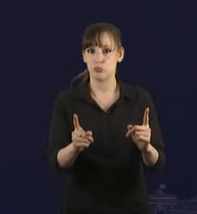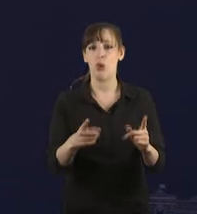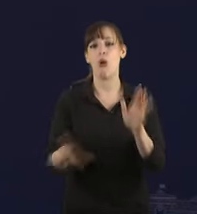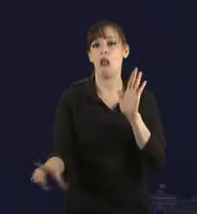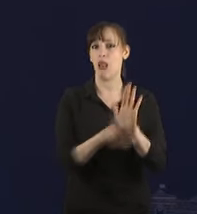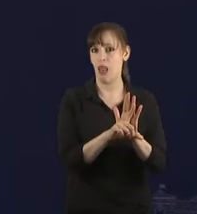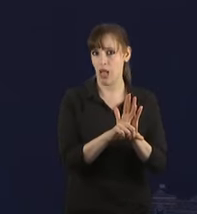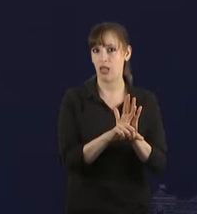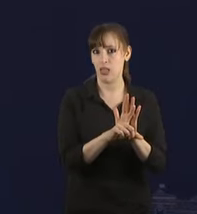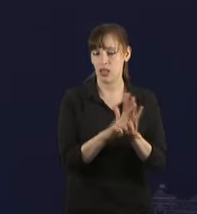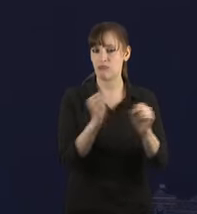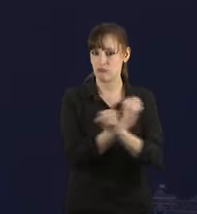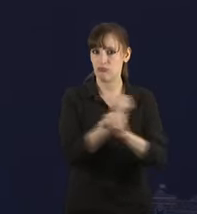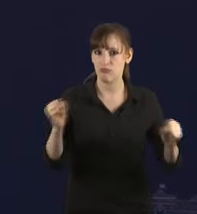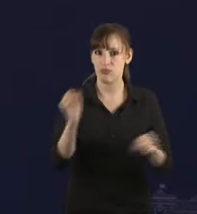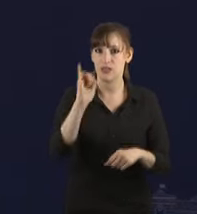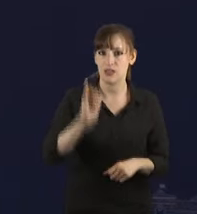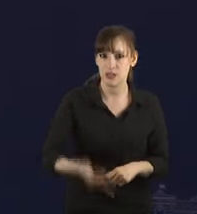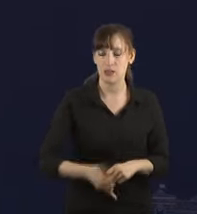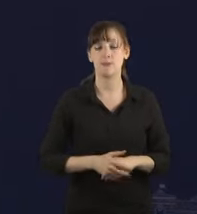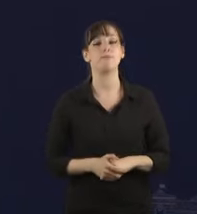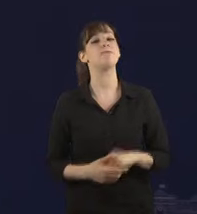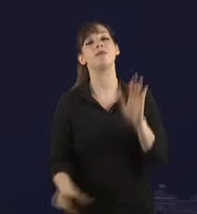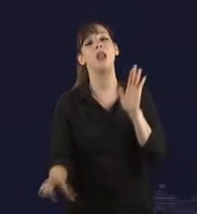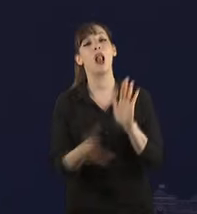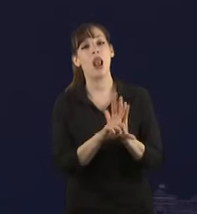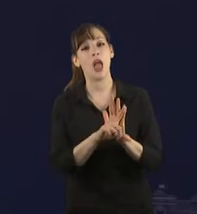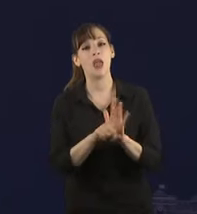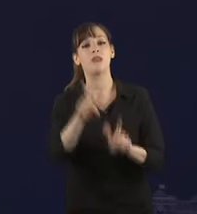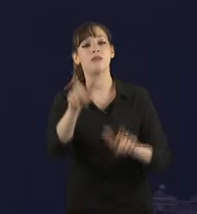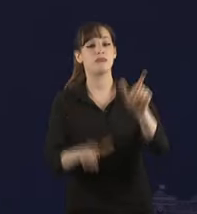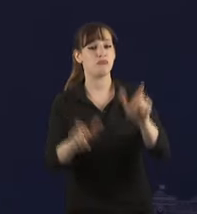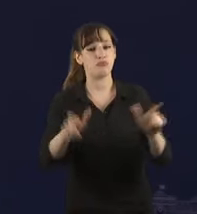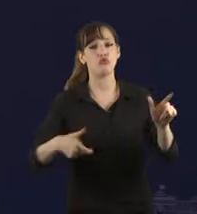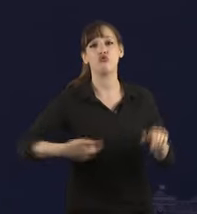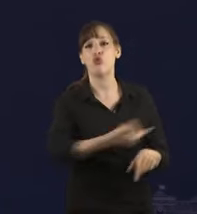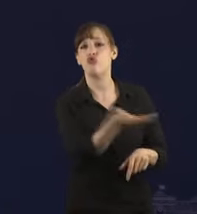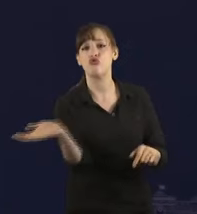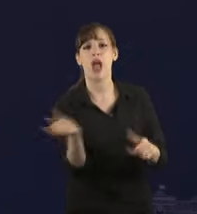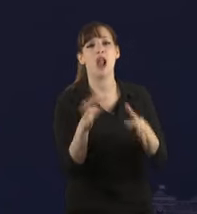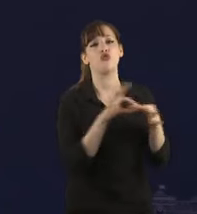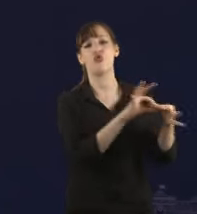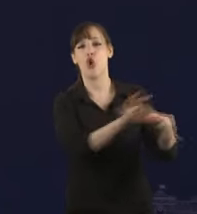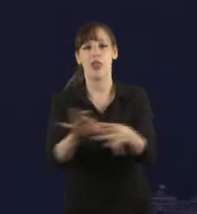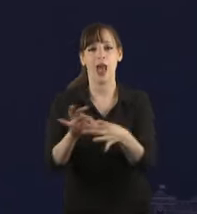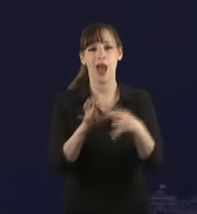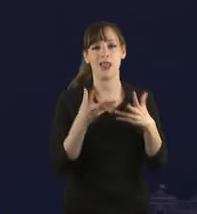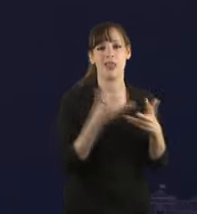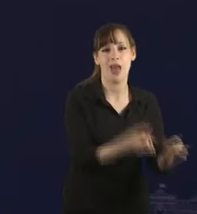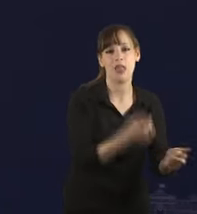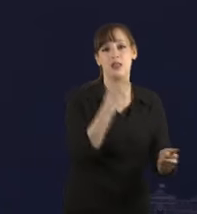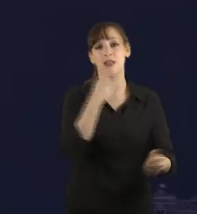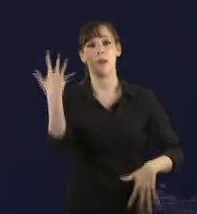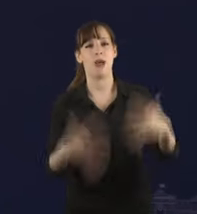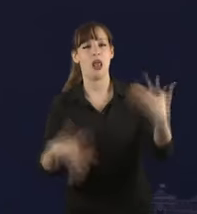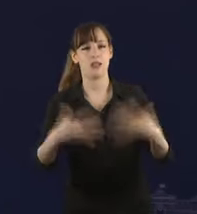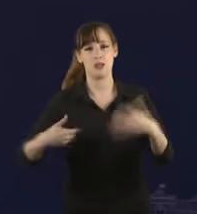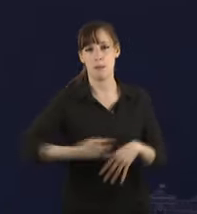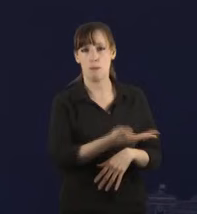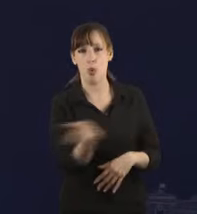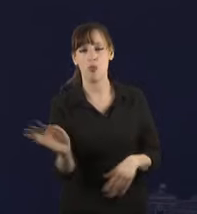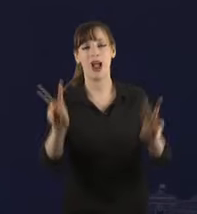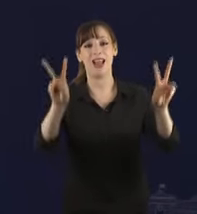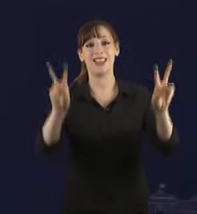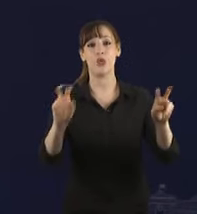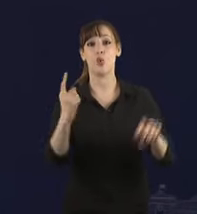dos puntos ley de solidaridad social y reactivación productiva en el marco de la emergencia pública título uno declaración de